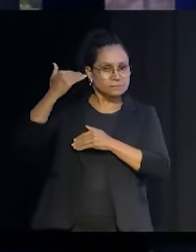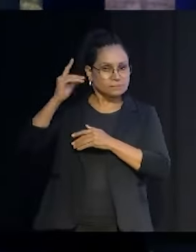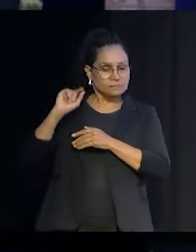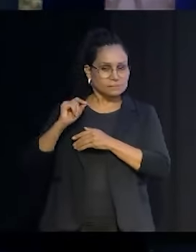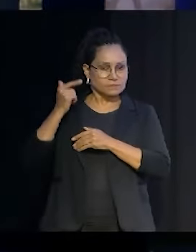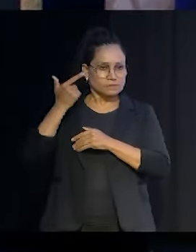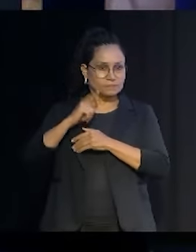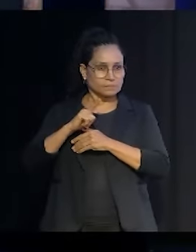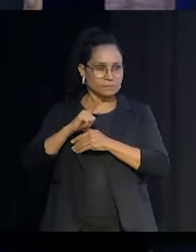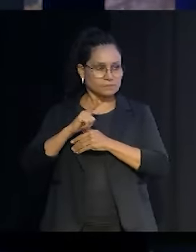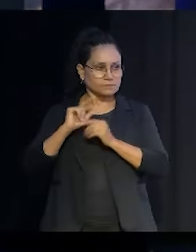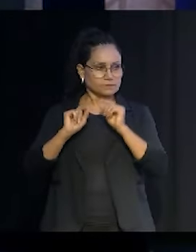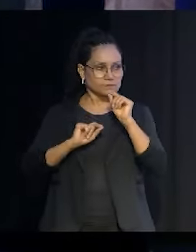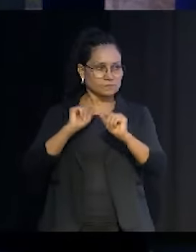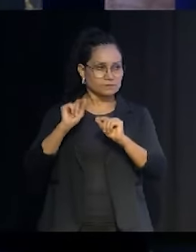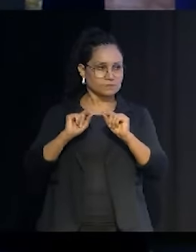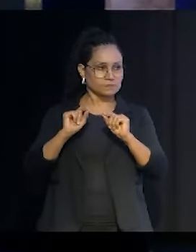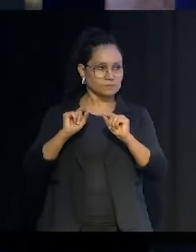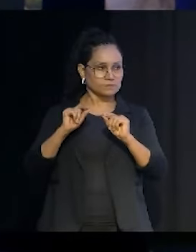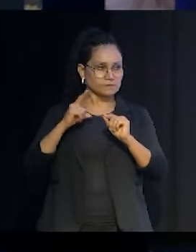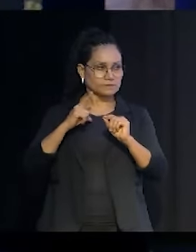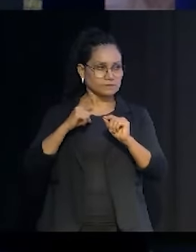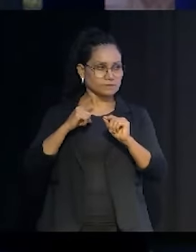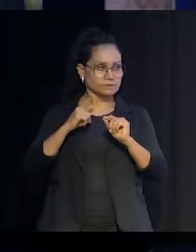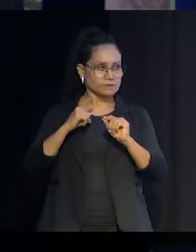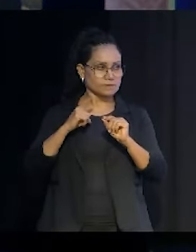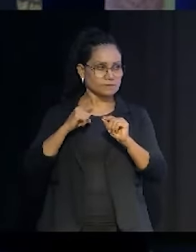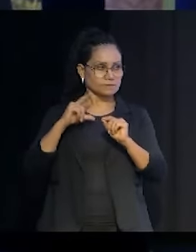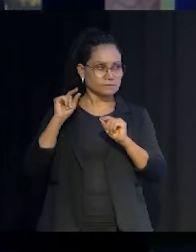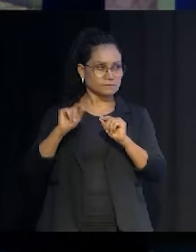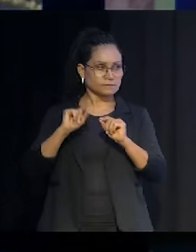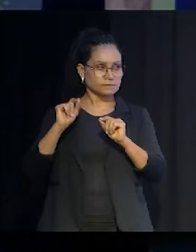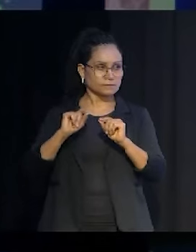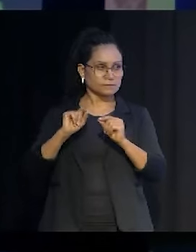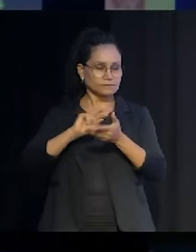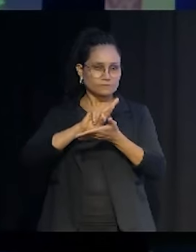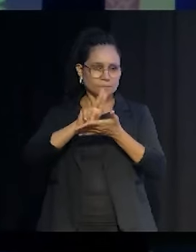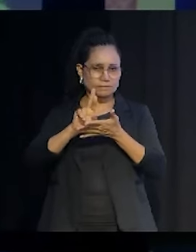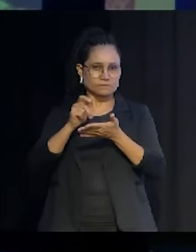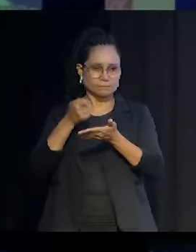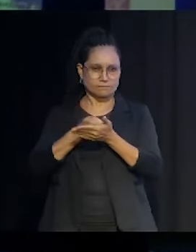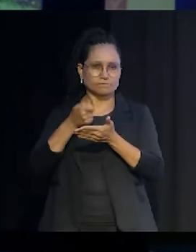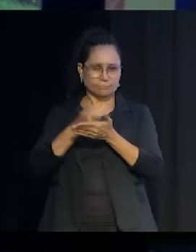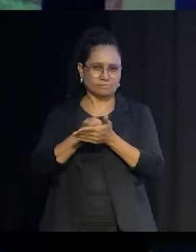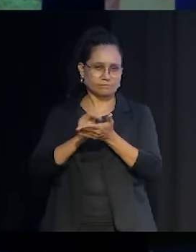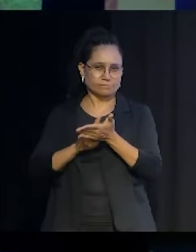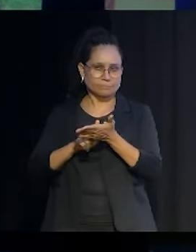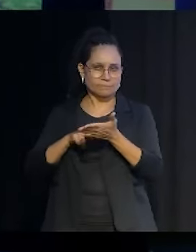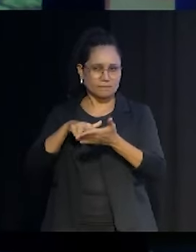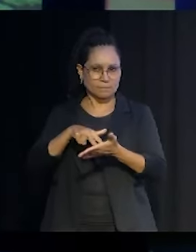crecimiento. Más que eso, aquí, que es el tema que Tomasoni citó con énfasis, es